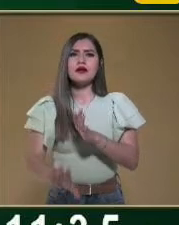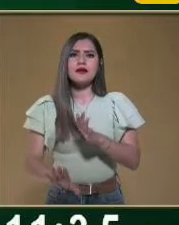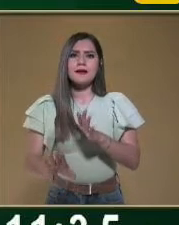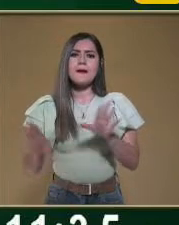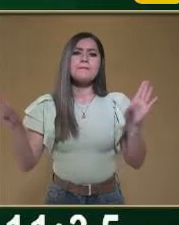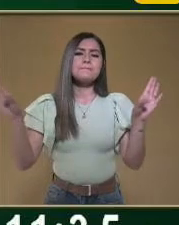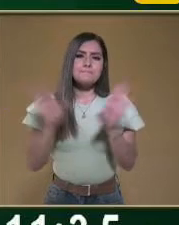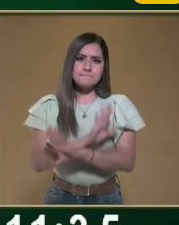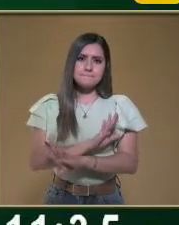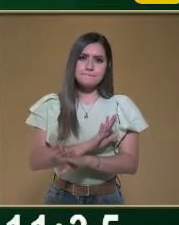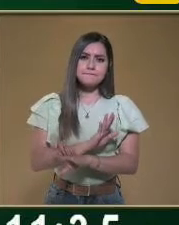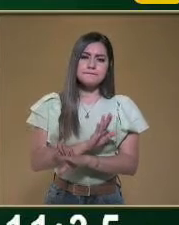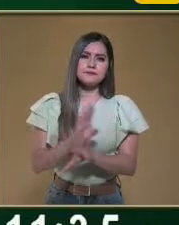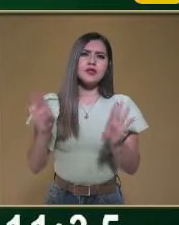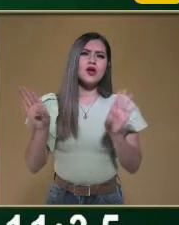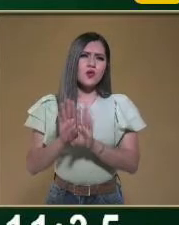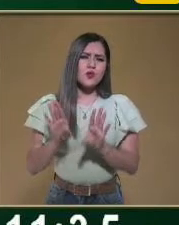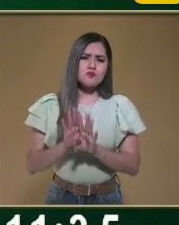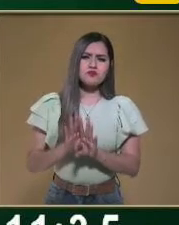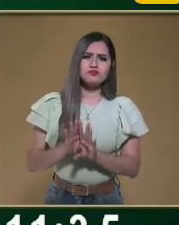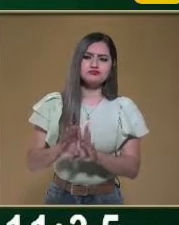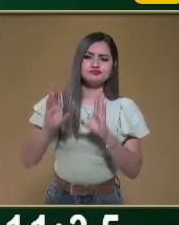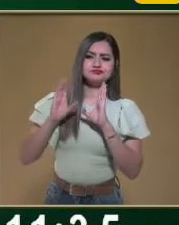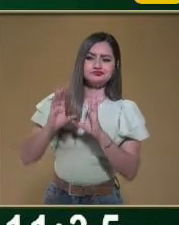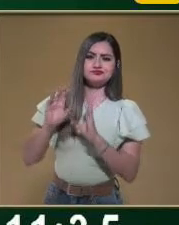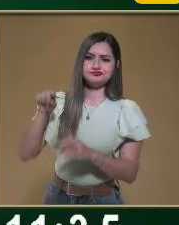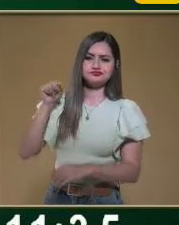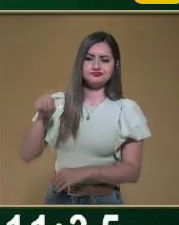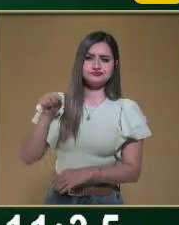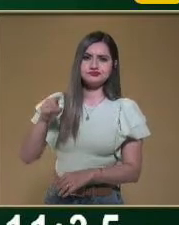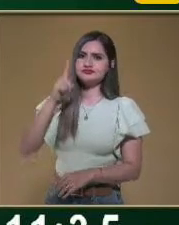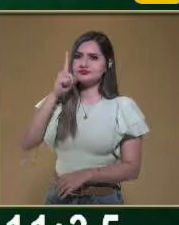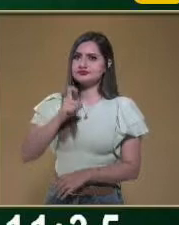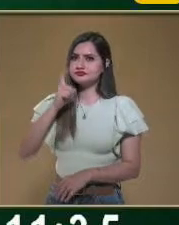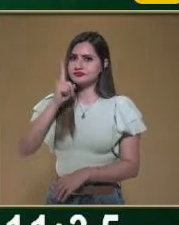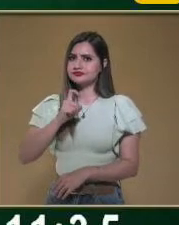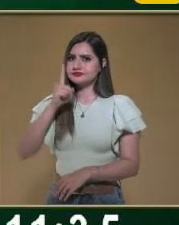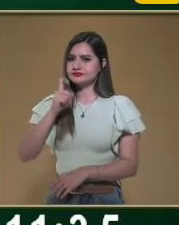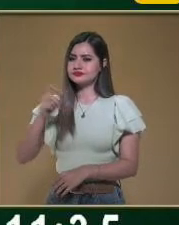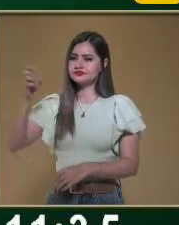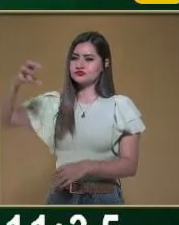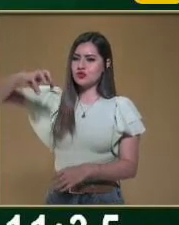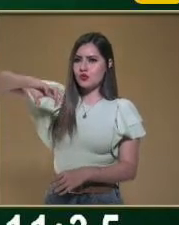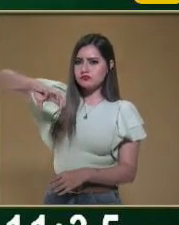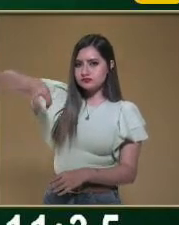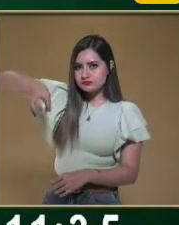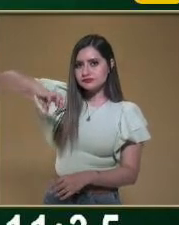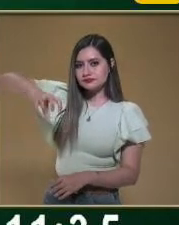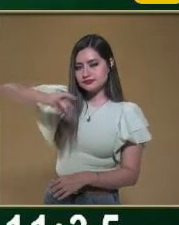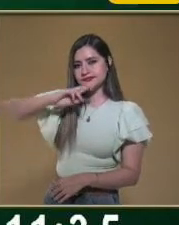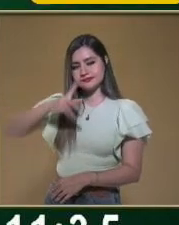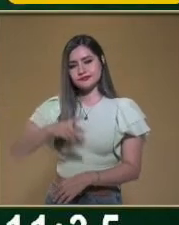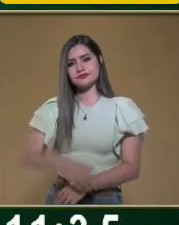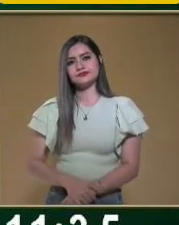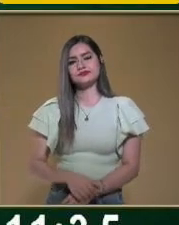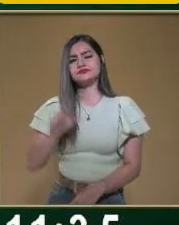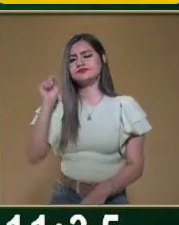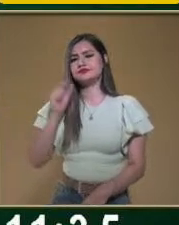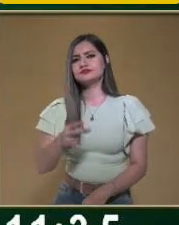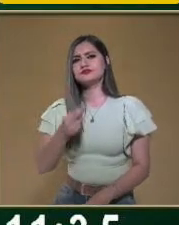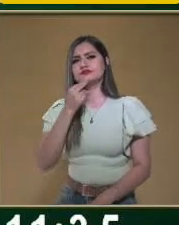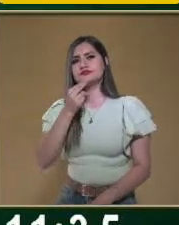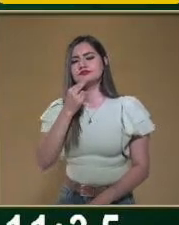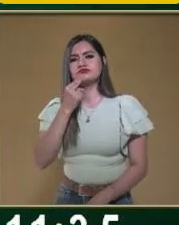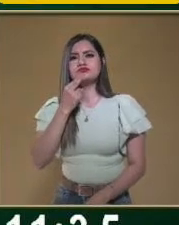o que cuide el agua, ¿sí? Me está formando en ese hábito de cuidar el agua. Entonces, se utiliza para propiciar